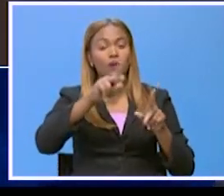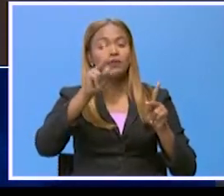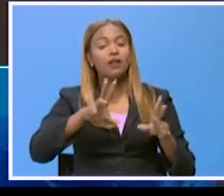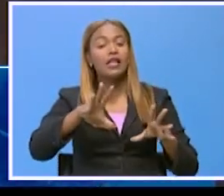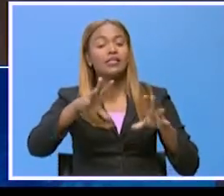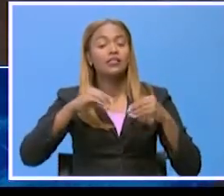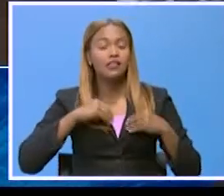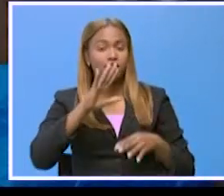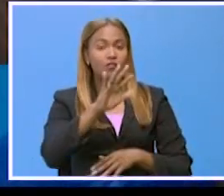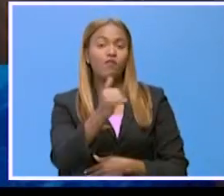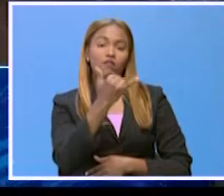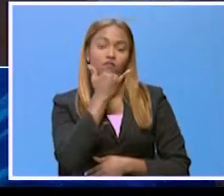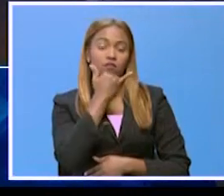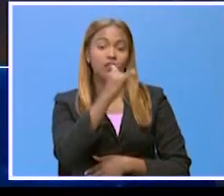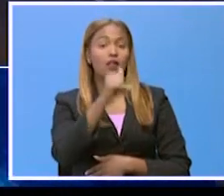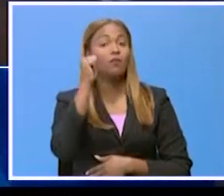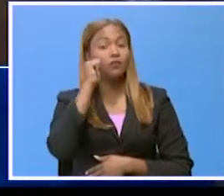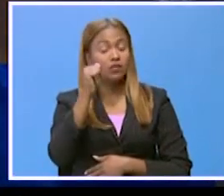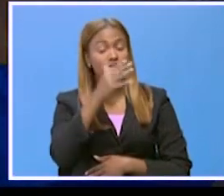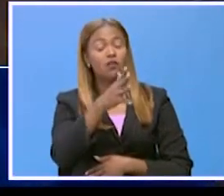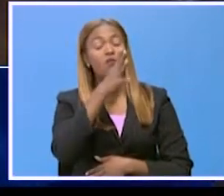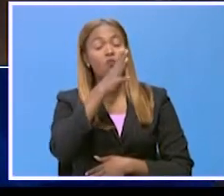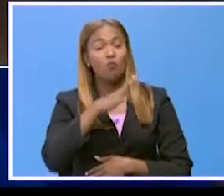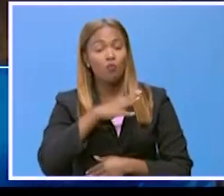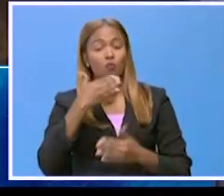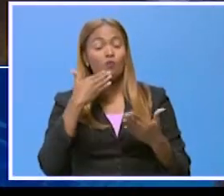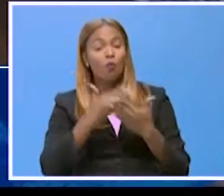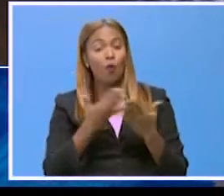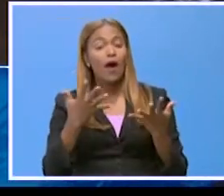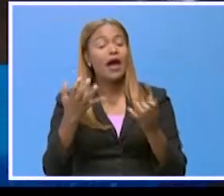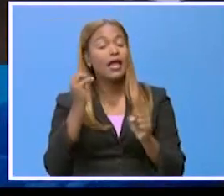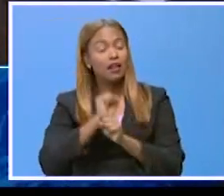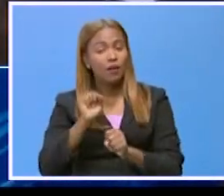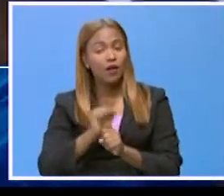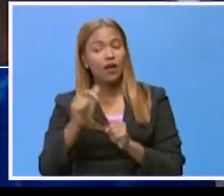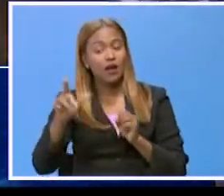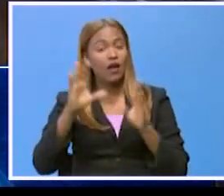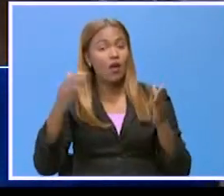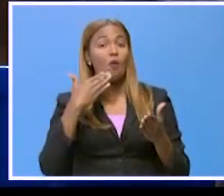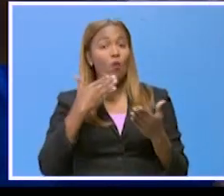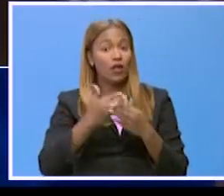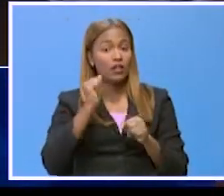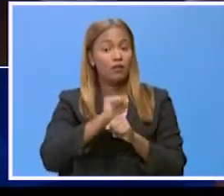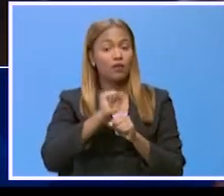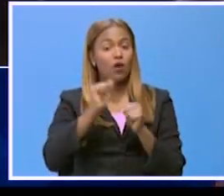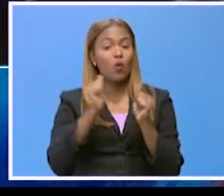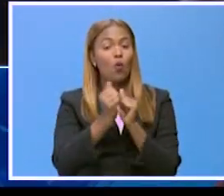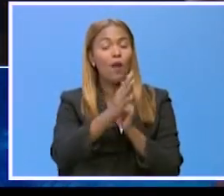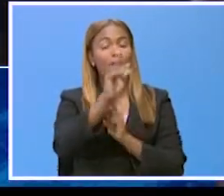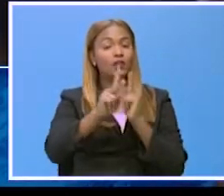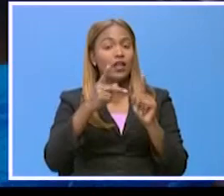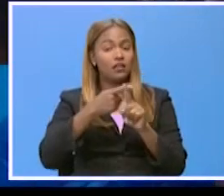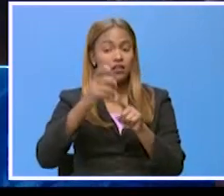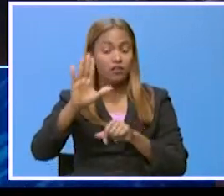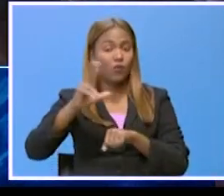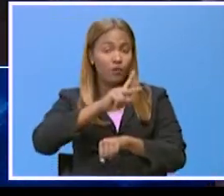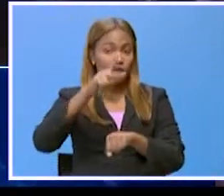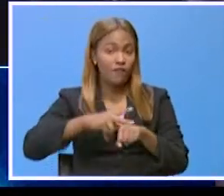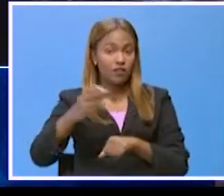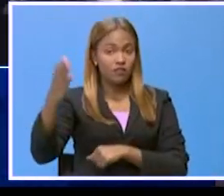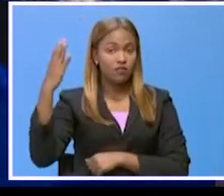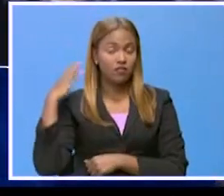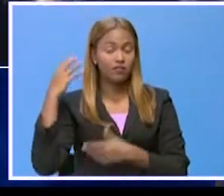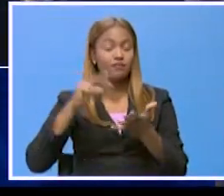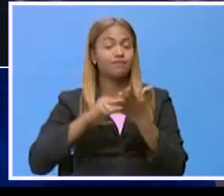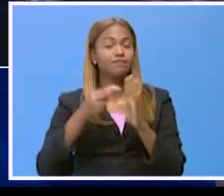admite es una muchacha buena quiere trabajar está haciendo un buen trabajo por su pueblo y entonces vamos a